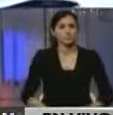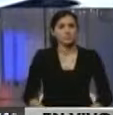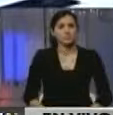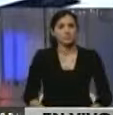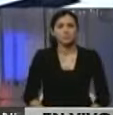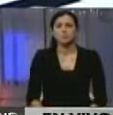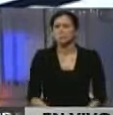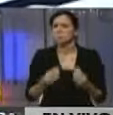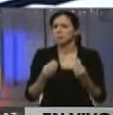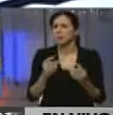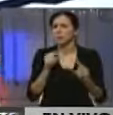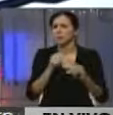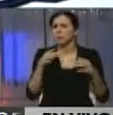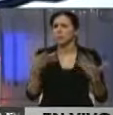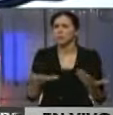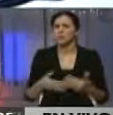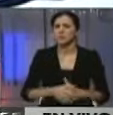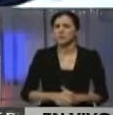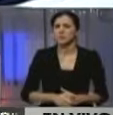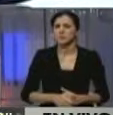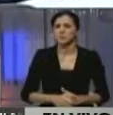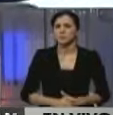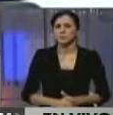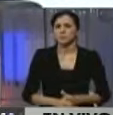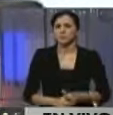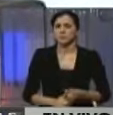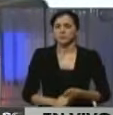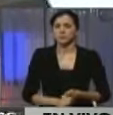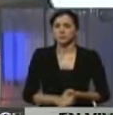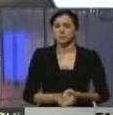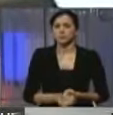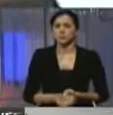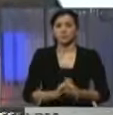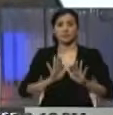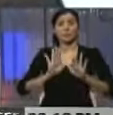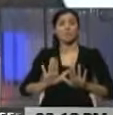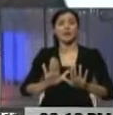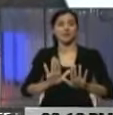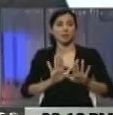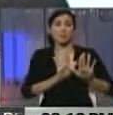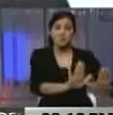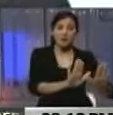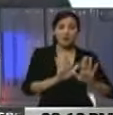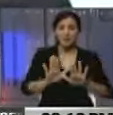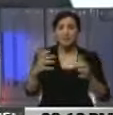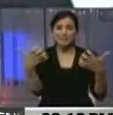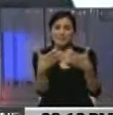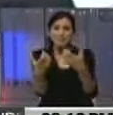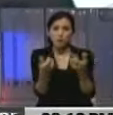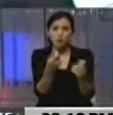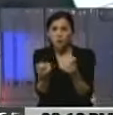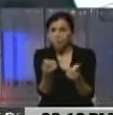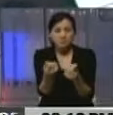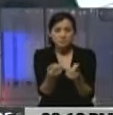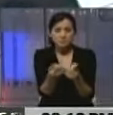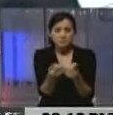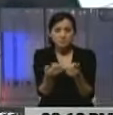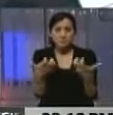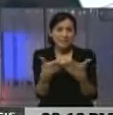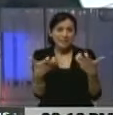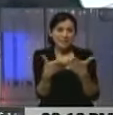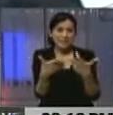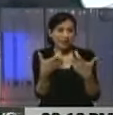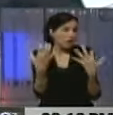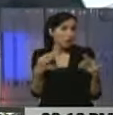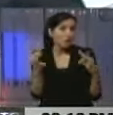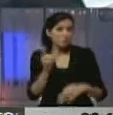¿Para qué? Para detener los más perversos efectos de la guerra no convencional que le están aplicando a